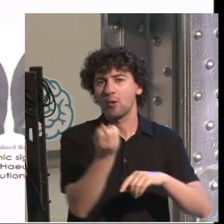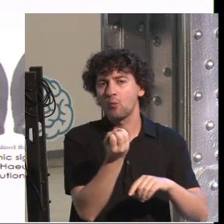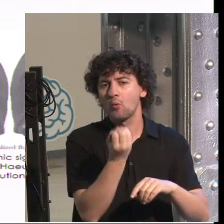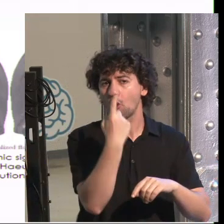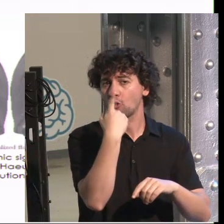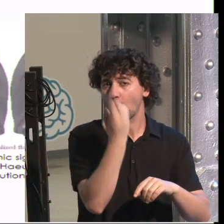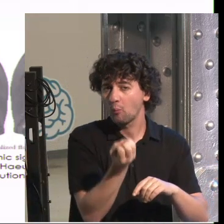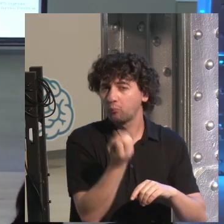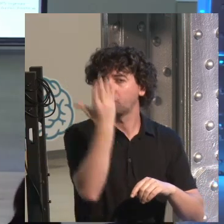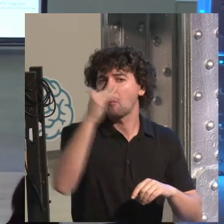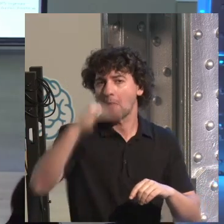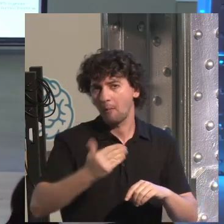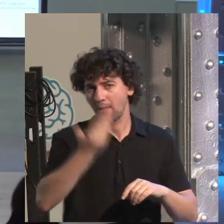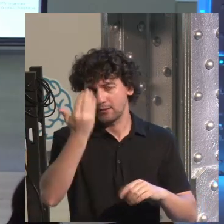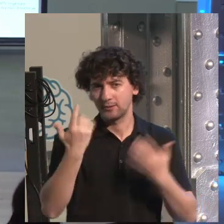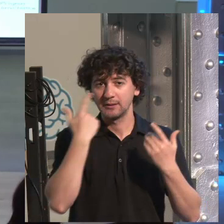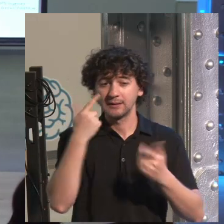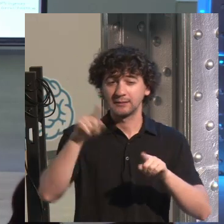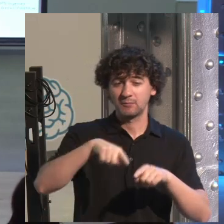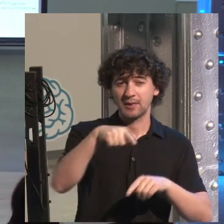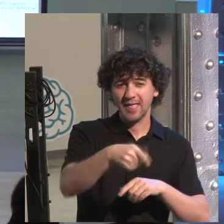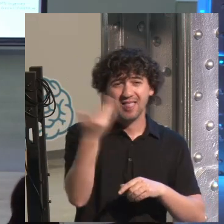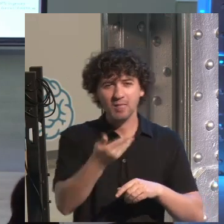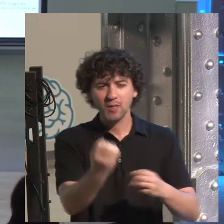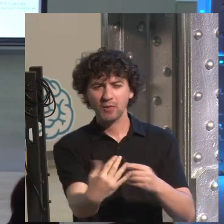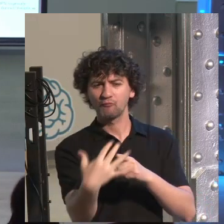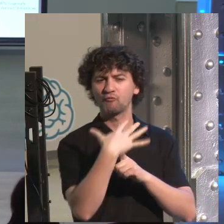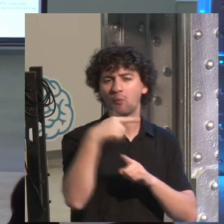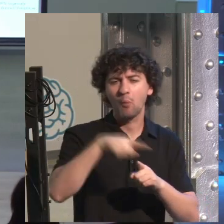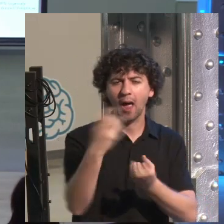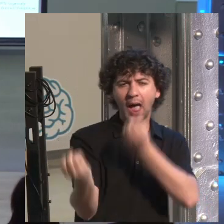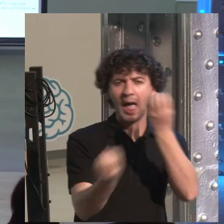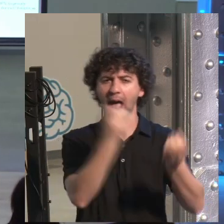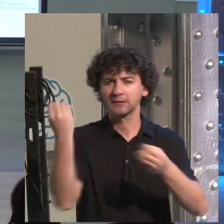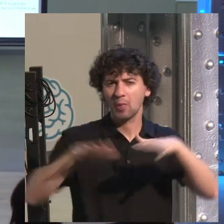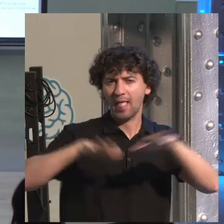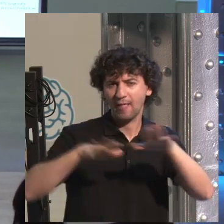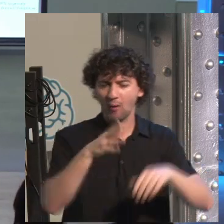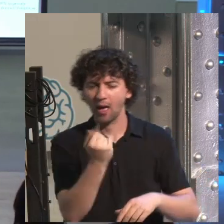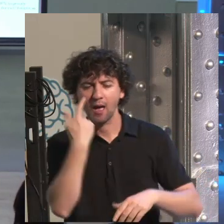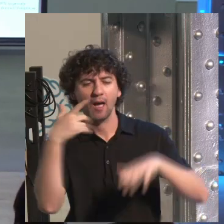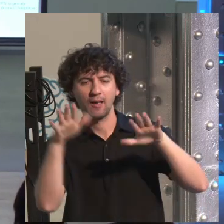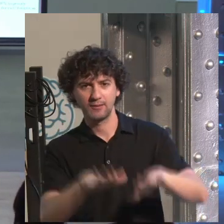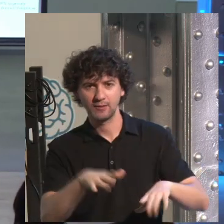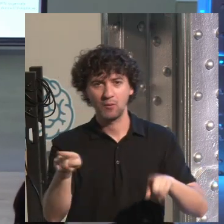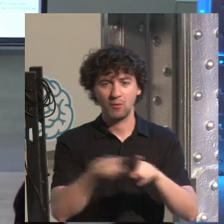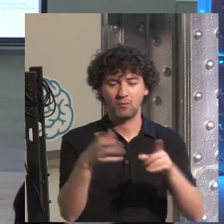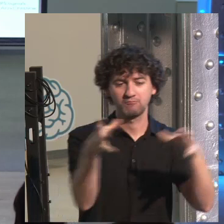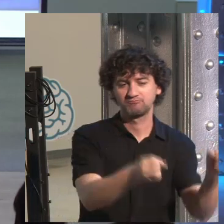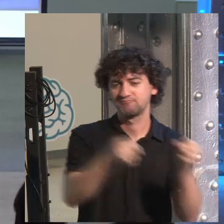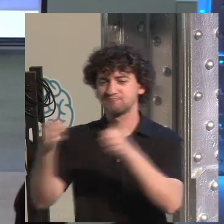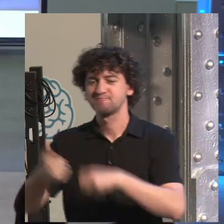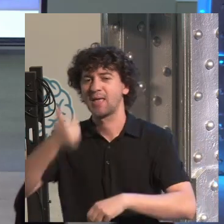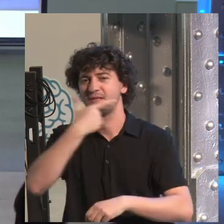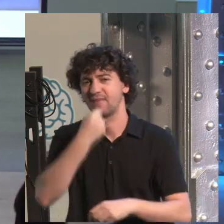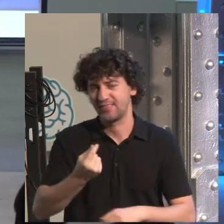el tejido que se esté estudiando. Y en base a eso se pueden detectar también patrones de activación. Tiene la ventaja de que puede ser mucho más portátil que el fMRI. Y